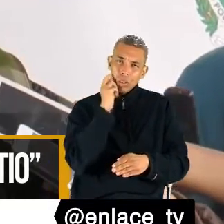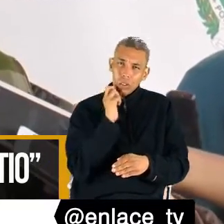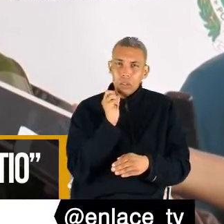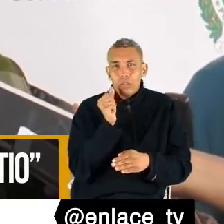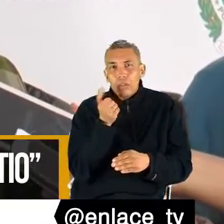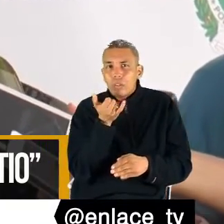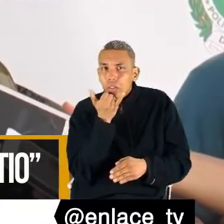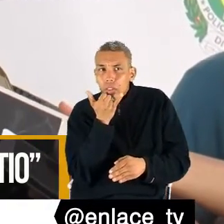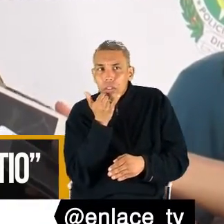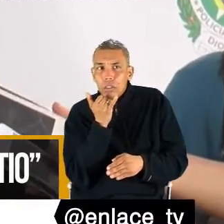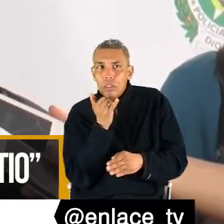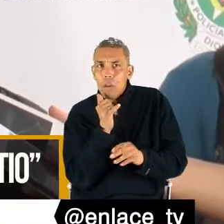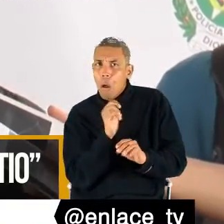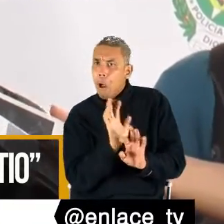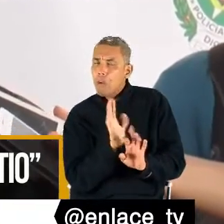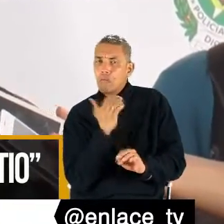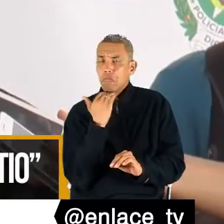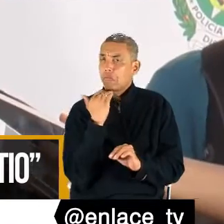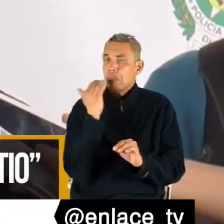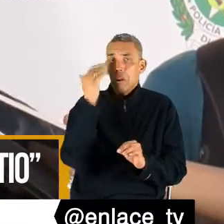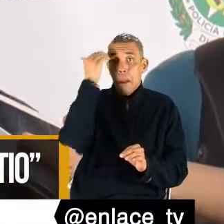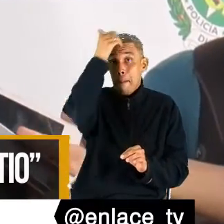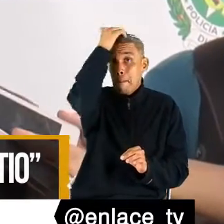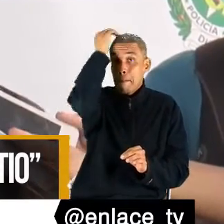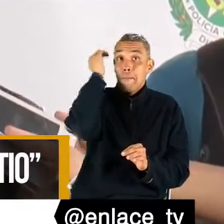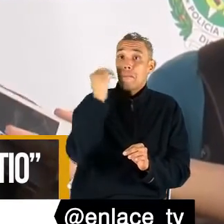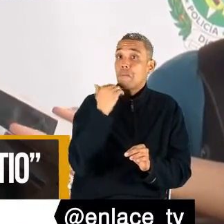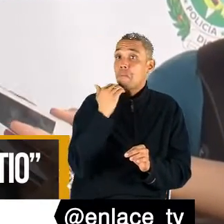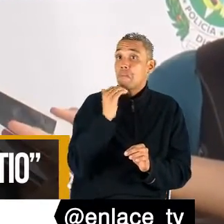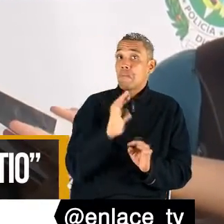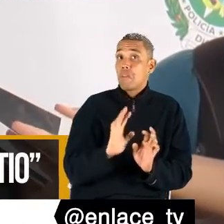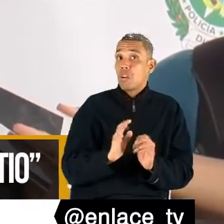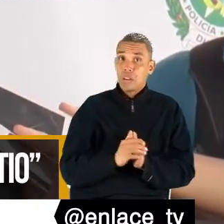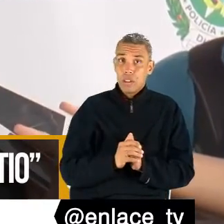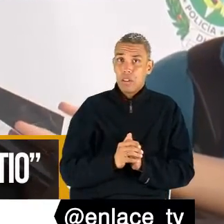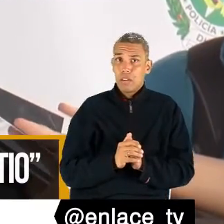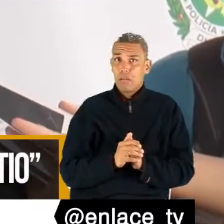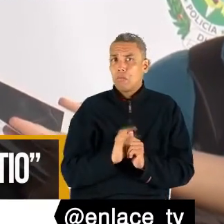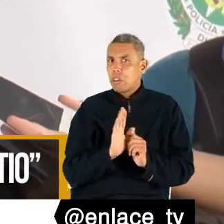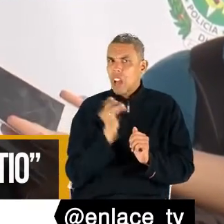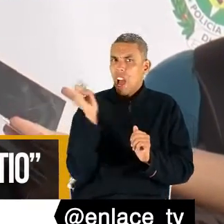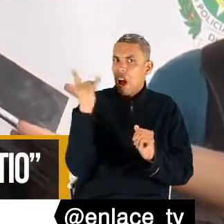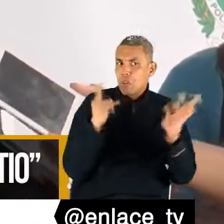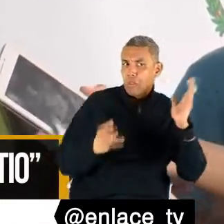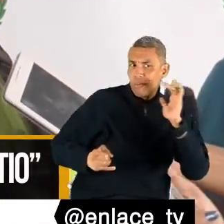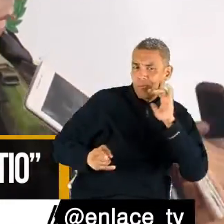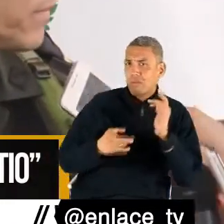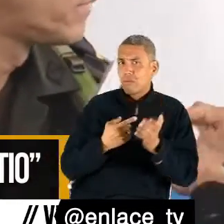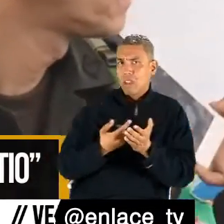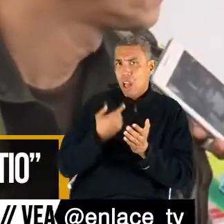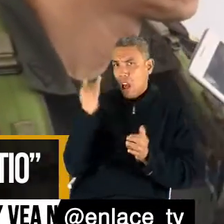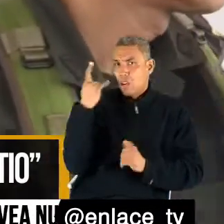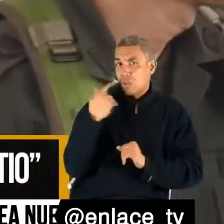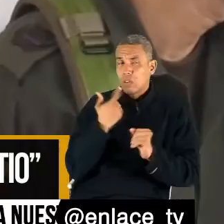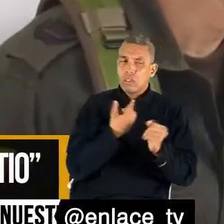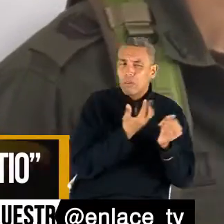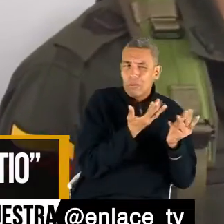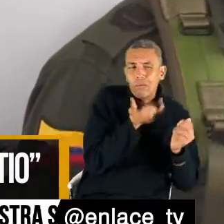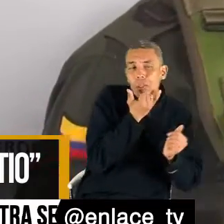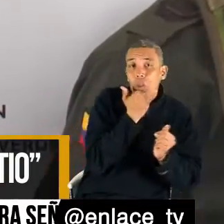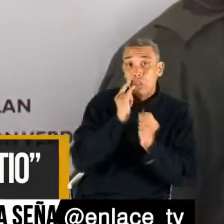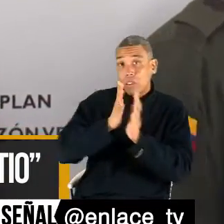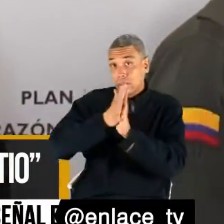me permites unos momentos, mientras logro verificar exactamente, acabo de salir de una reunión y ya te confirmo. ¿Sí? Bien, coronel, gracias. Muy buenas tardes. Pues esa